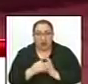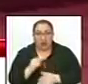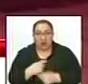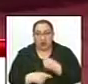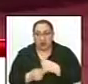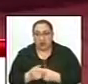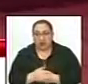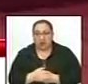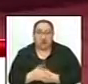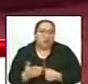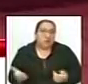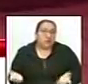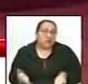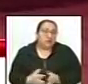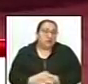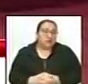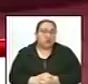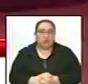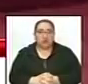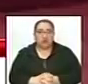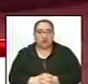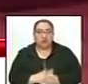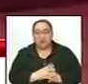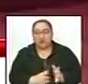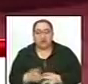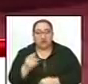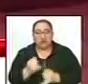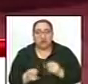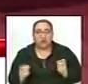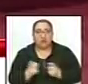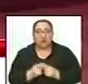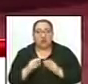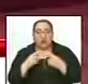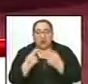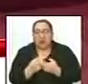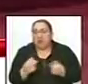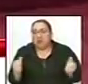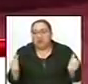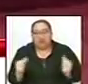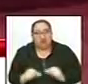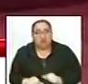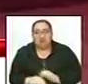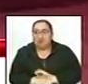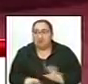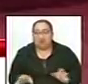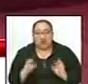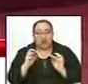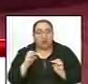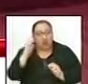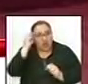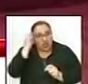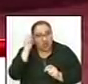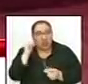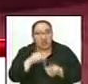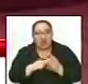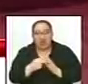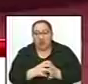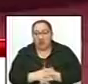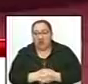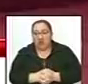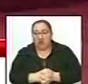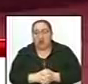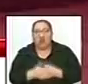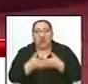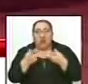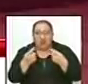contrario, llevar a la conclusión de que sí hay reunión es absurdo. Es simplemente político, es simplemente